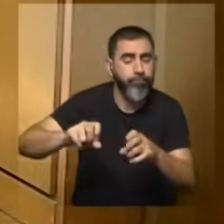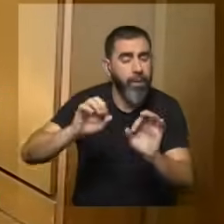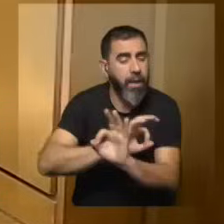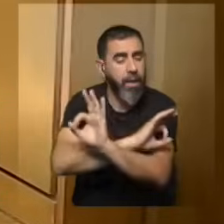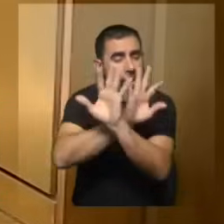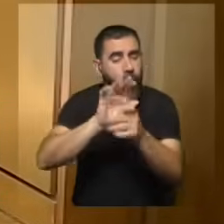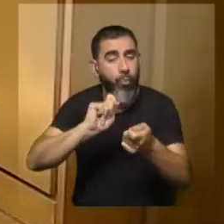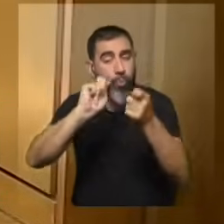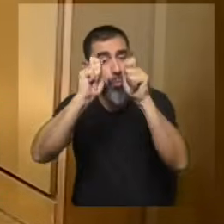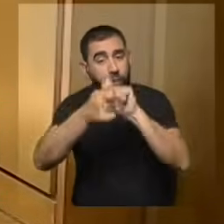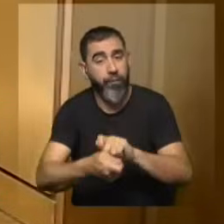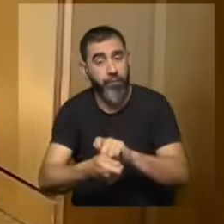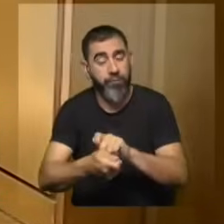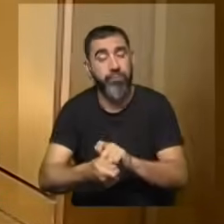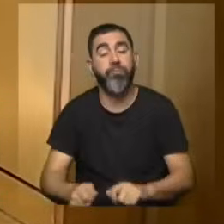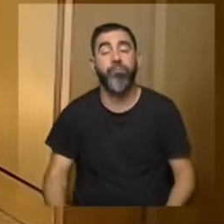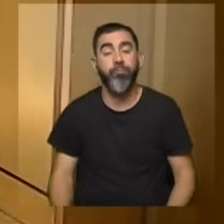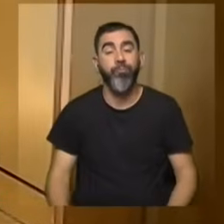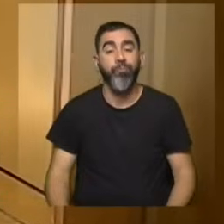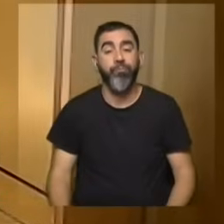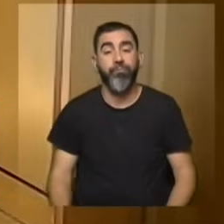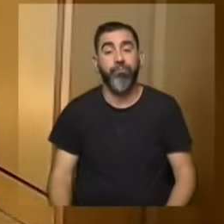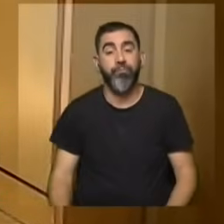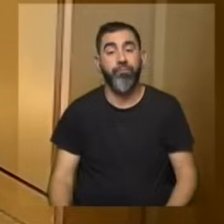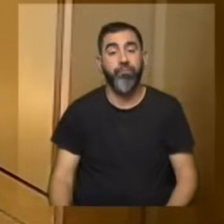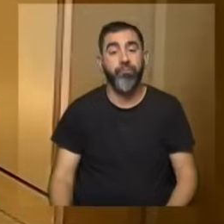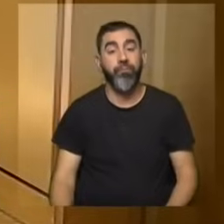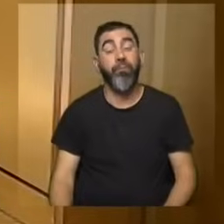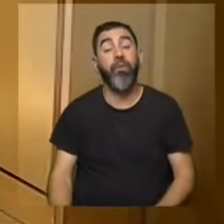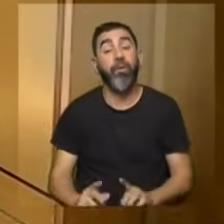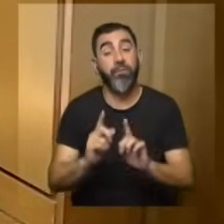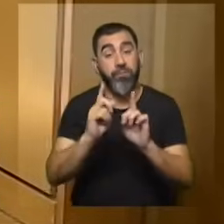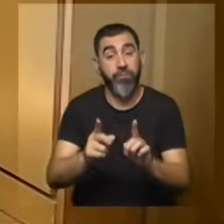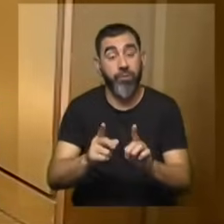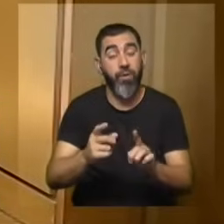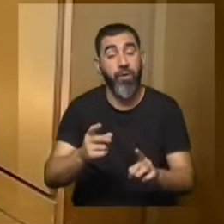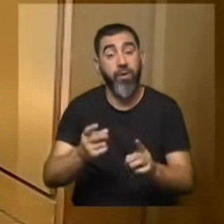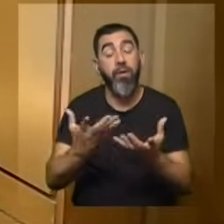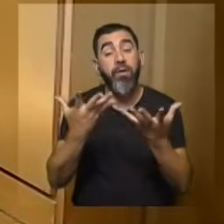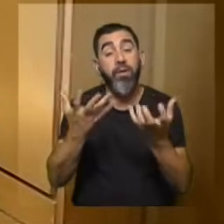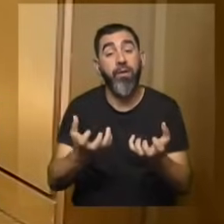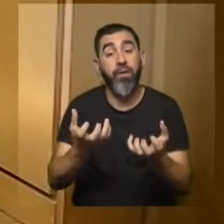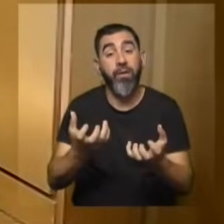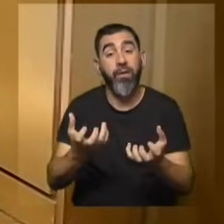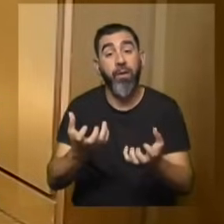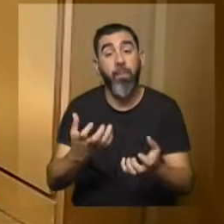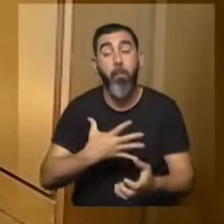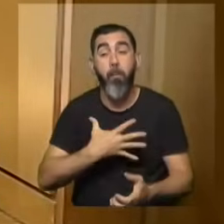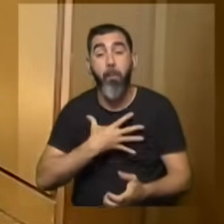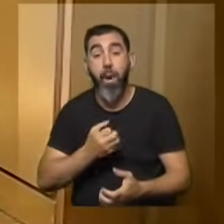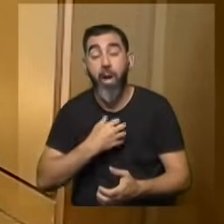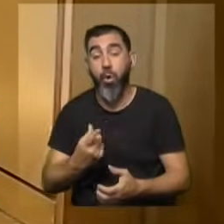modificaciones que trajeron a la comisión esto se suma a la voluntad de la bancada del partido